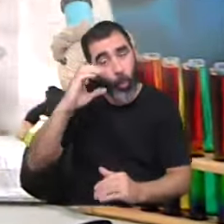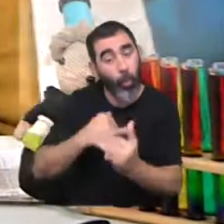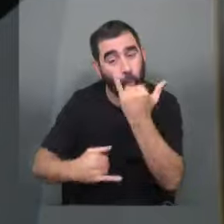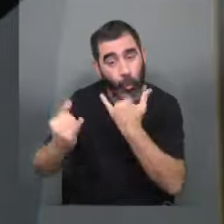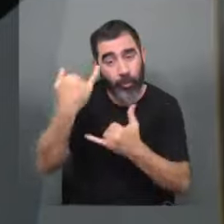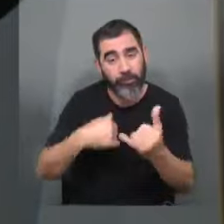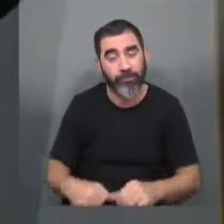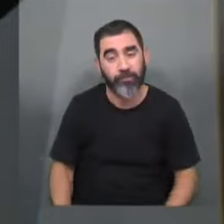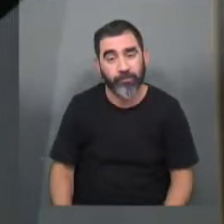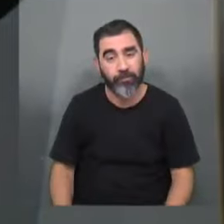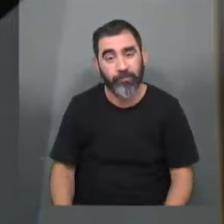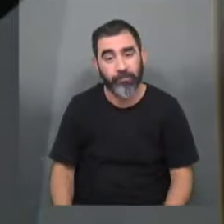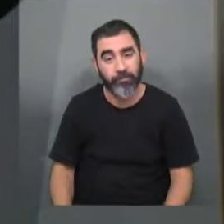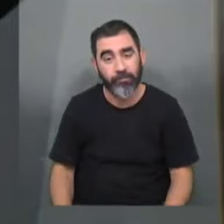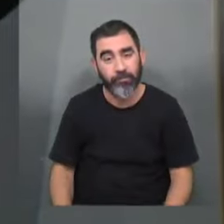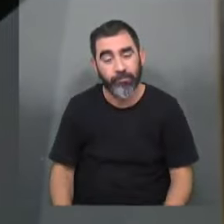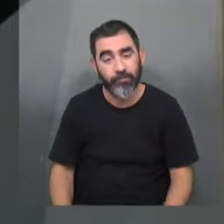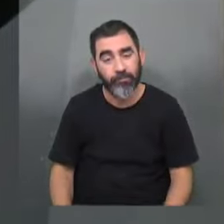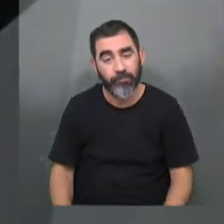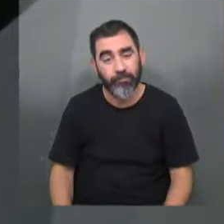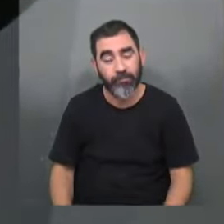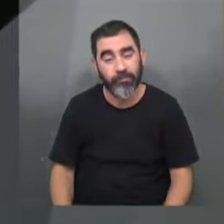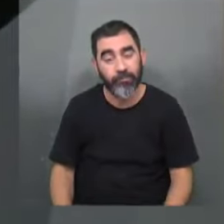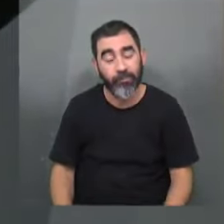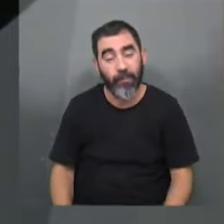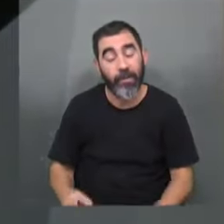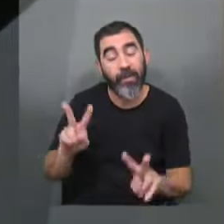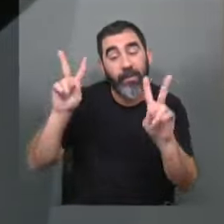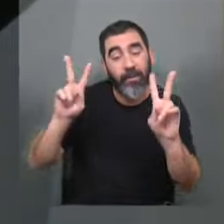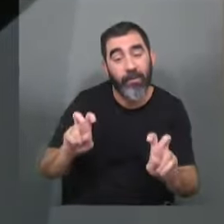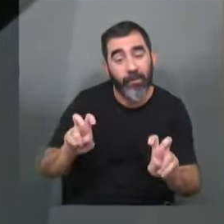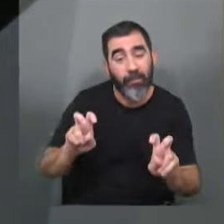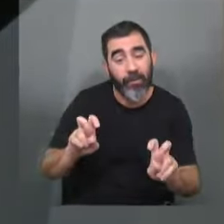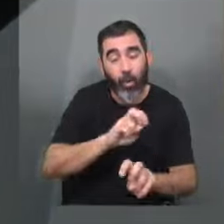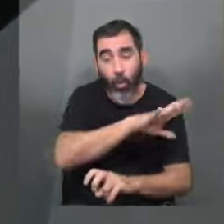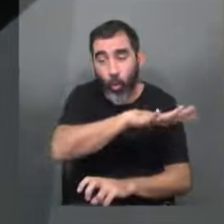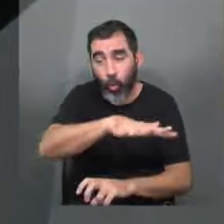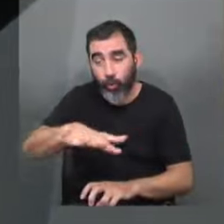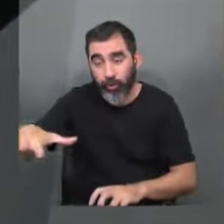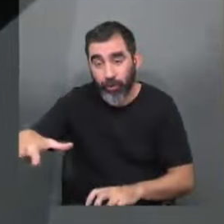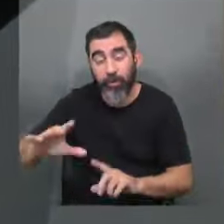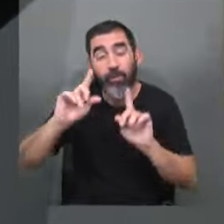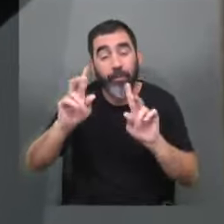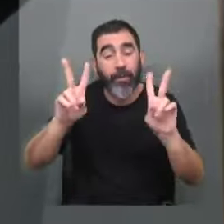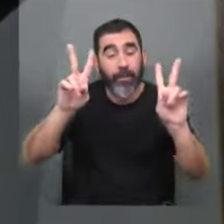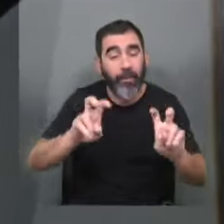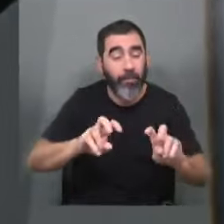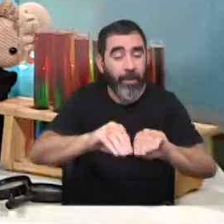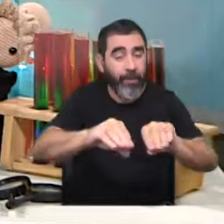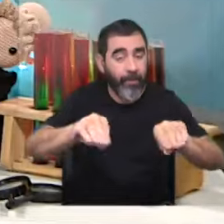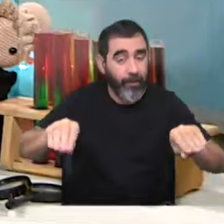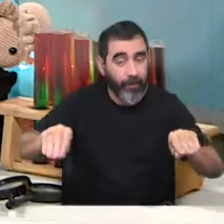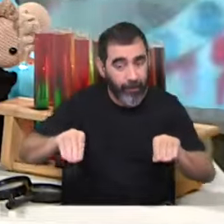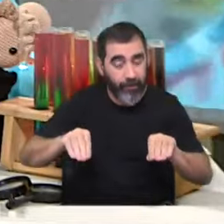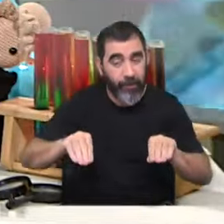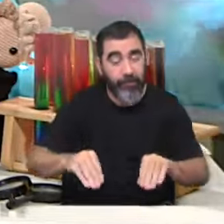estás cruzando bien las dos vertientes de conocimiento, ¿no? Porque estás trabajando mucho en temas de oceanográficos. Sí, estamos temas, en oceanografía, exactamente. Mucho